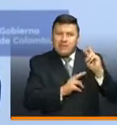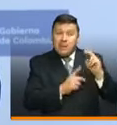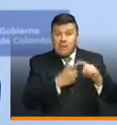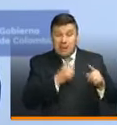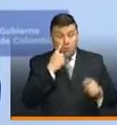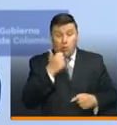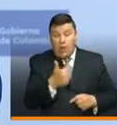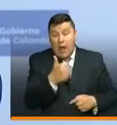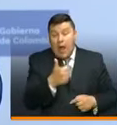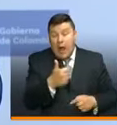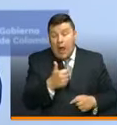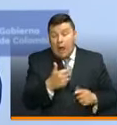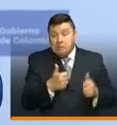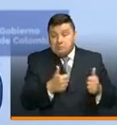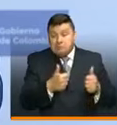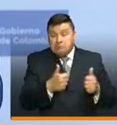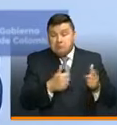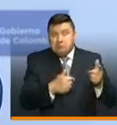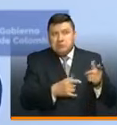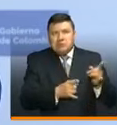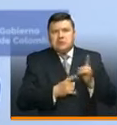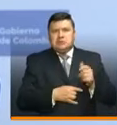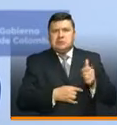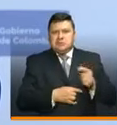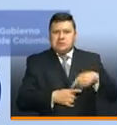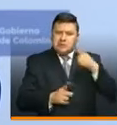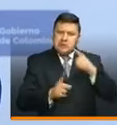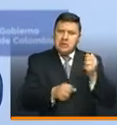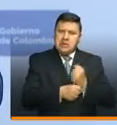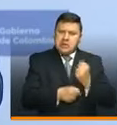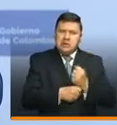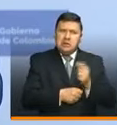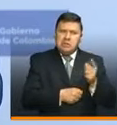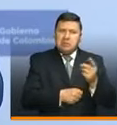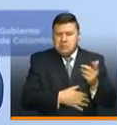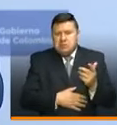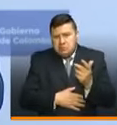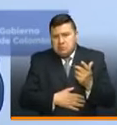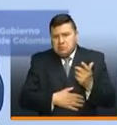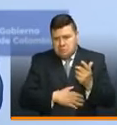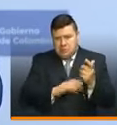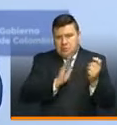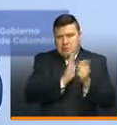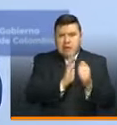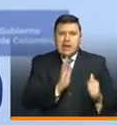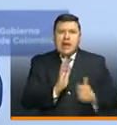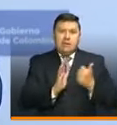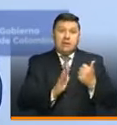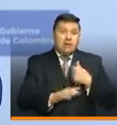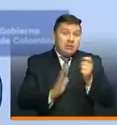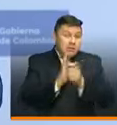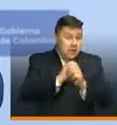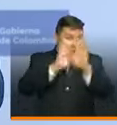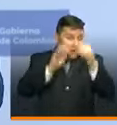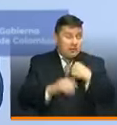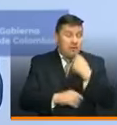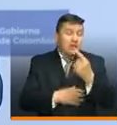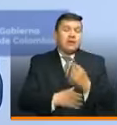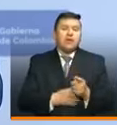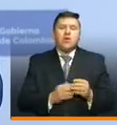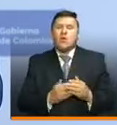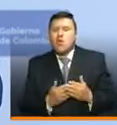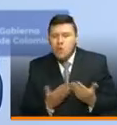buenos, muy buenas líneas inspiradoras para seguir trabajando. Un punto que aprovecho aquí para aclarar es